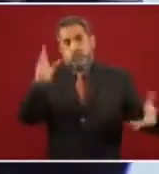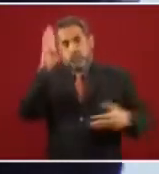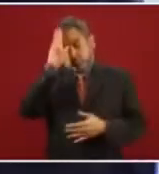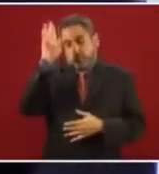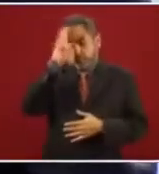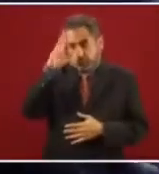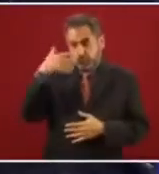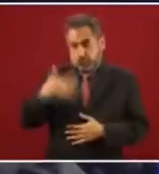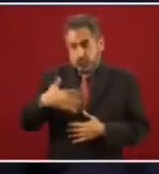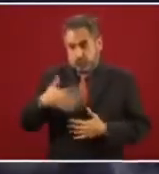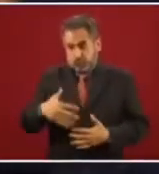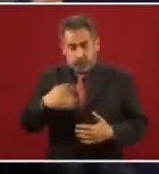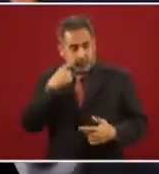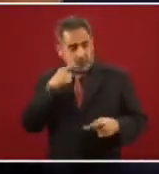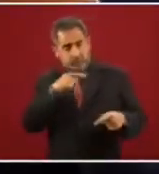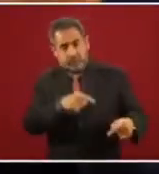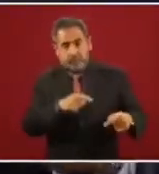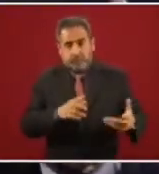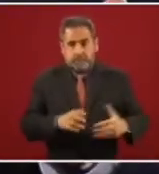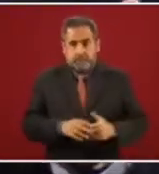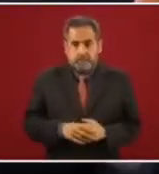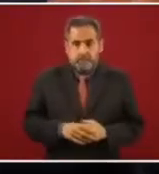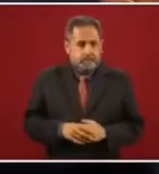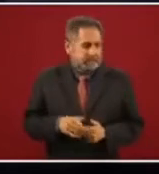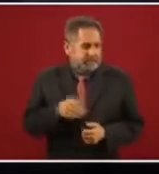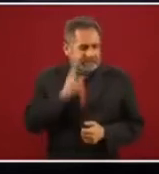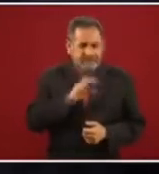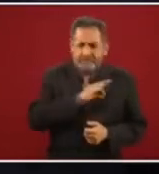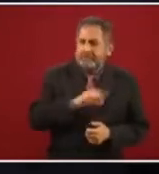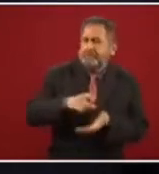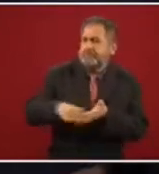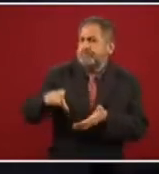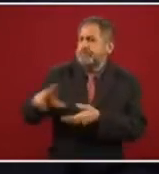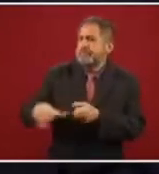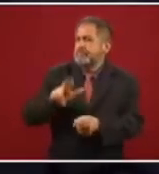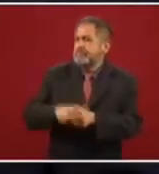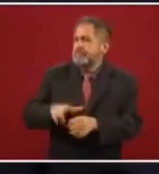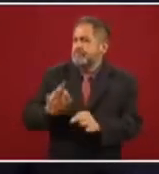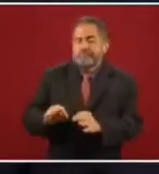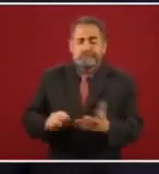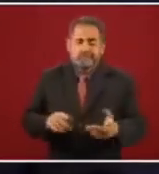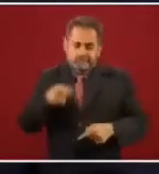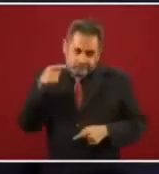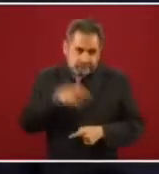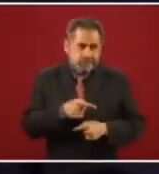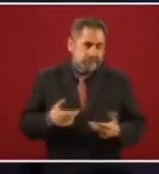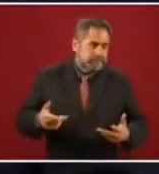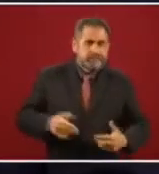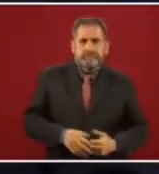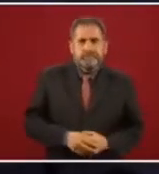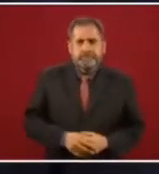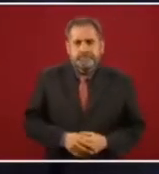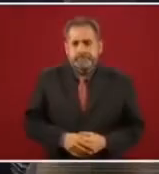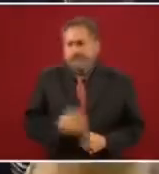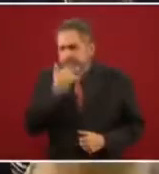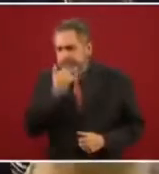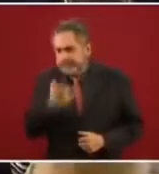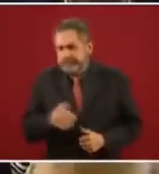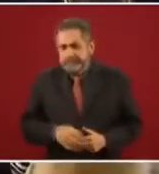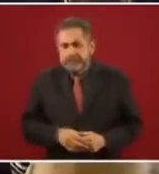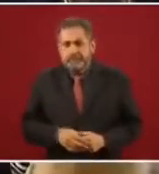pues, se pudo haber comprado uno más pequeño, ¿no? ¿Mande?